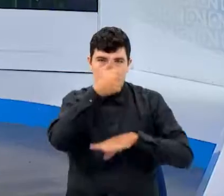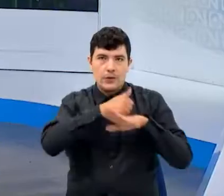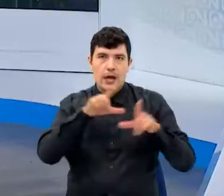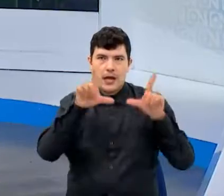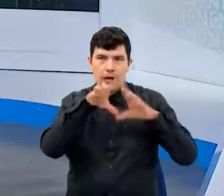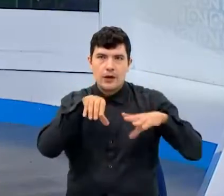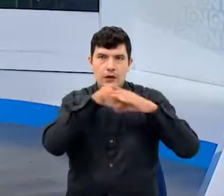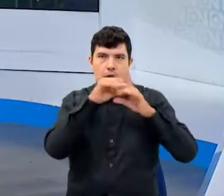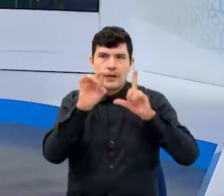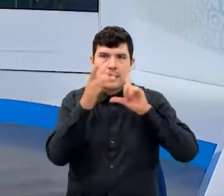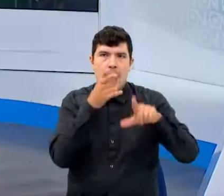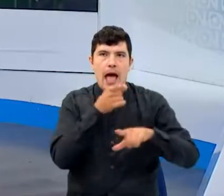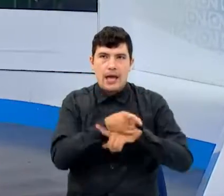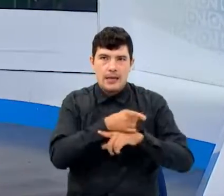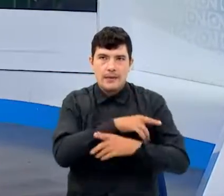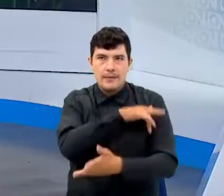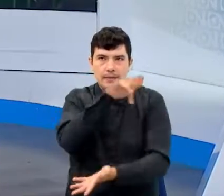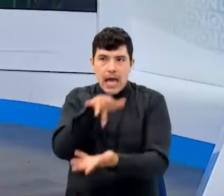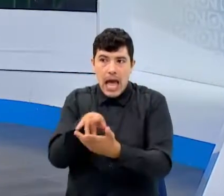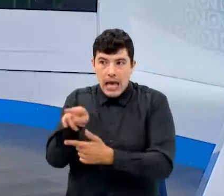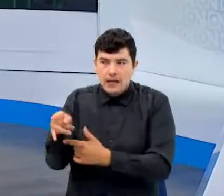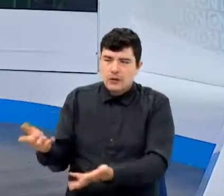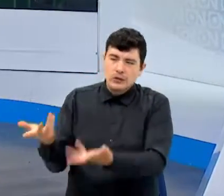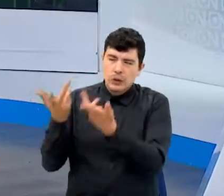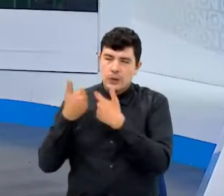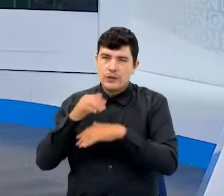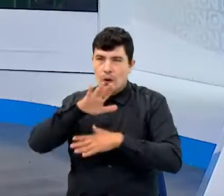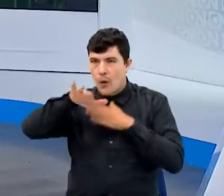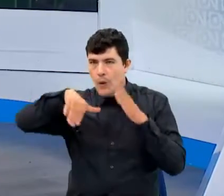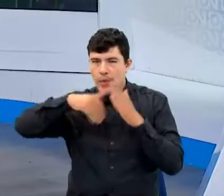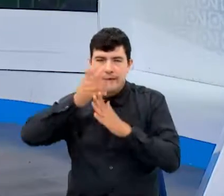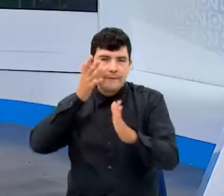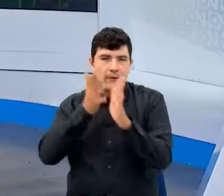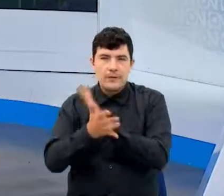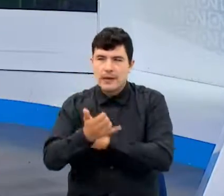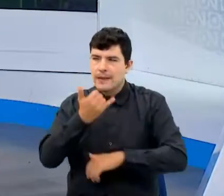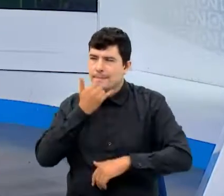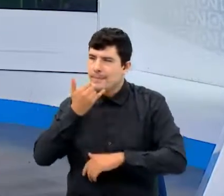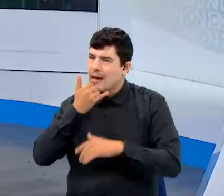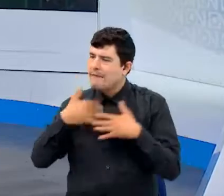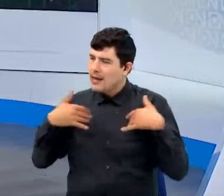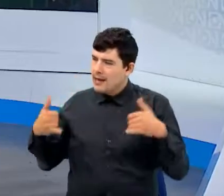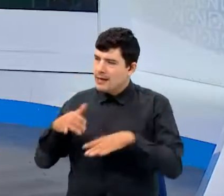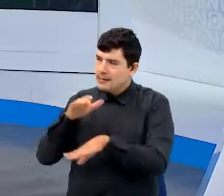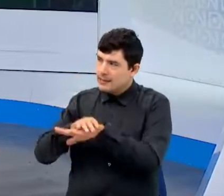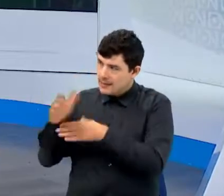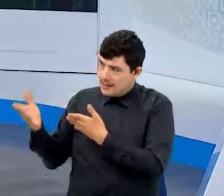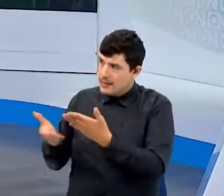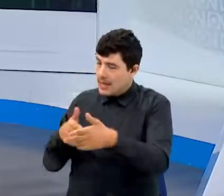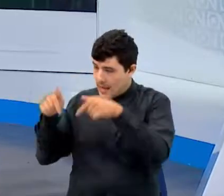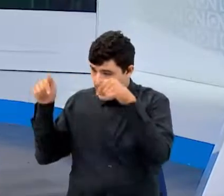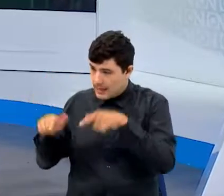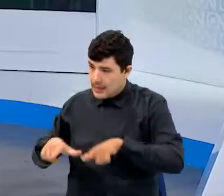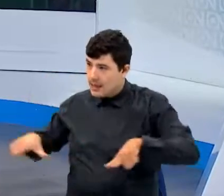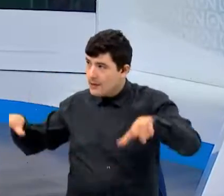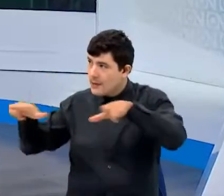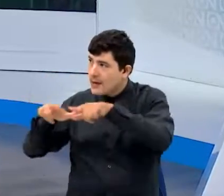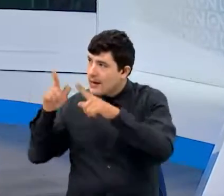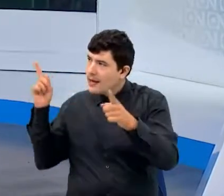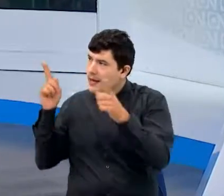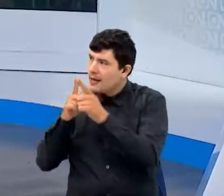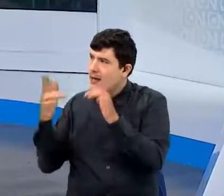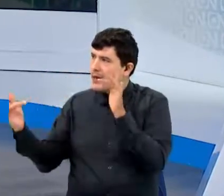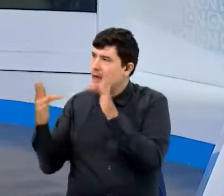presente para que nos cuente todos los detalles, todo lo que está pasando. Feliz tarde, Lizeth. Estamos aquí conectados con